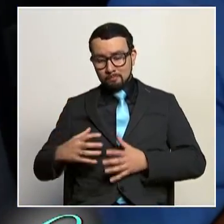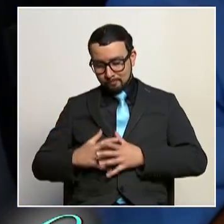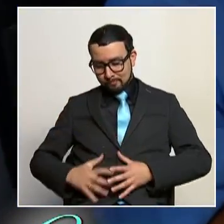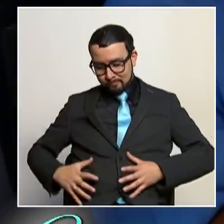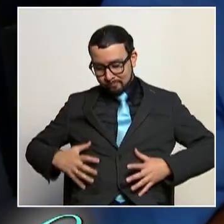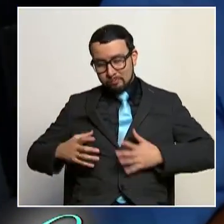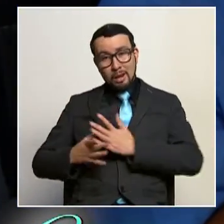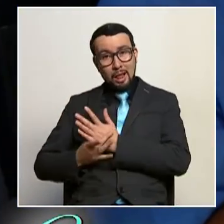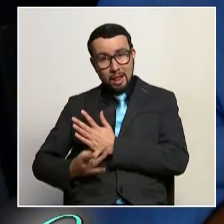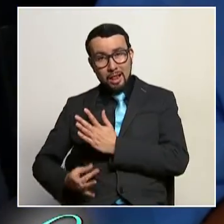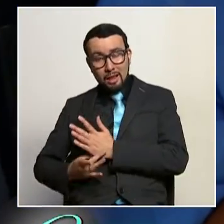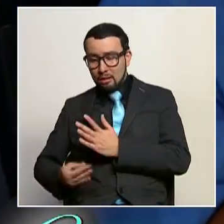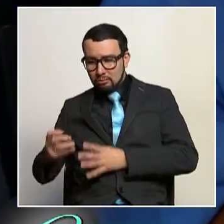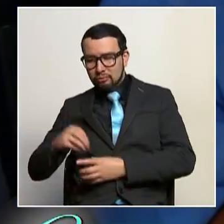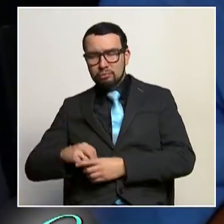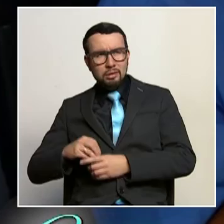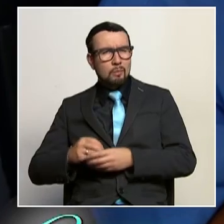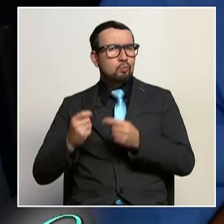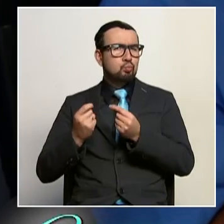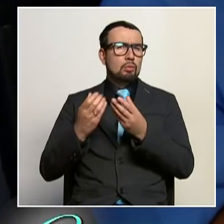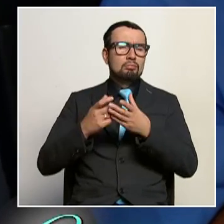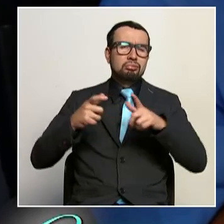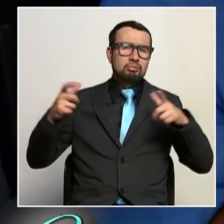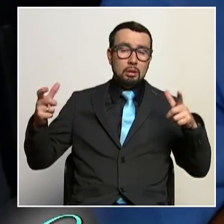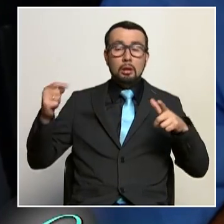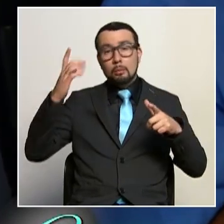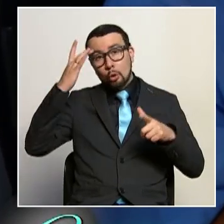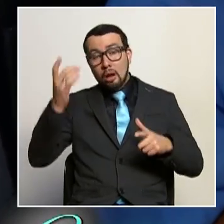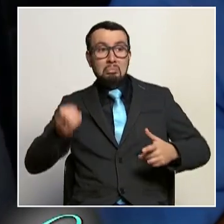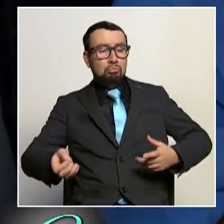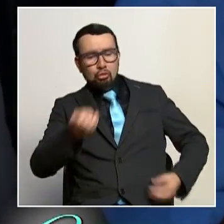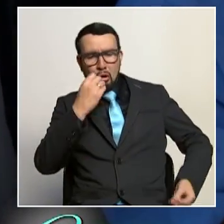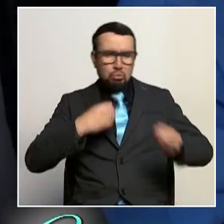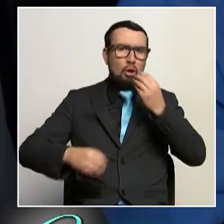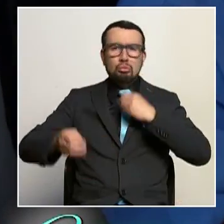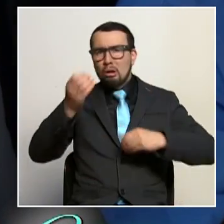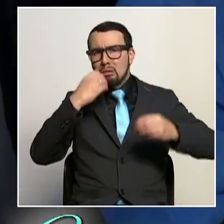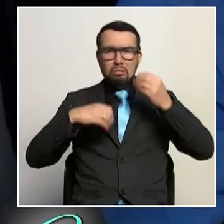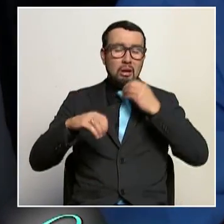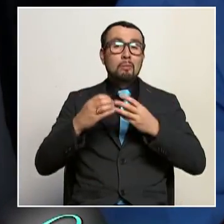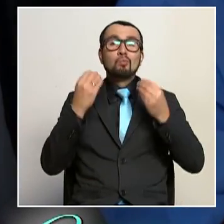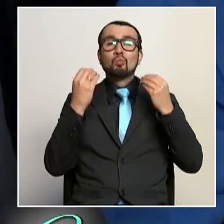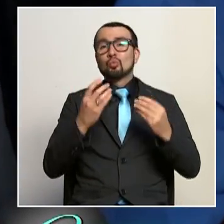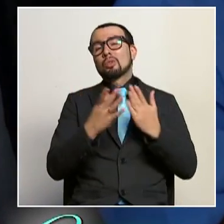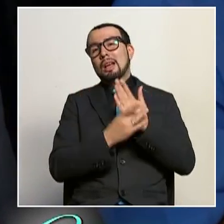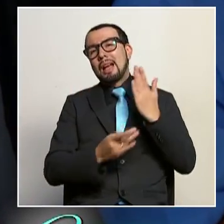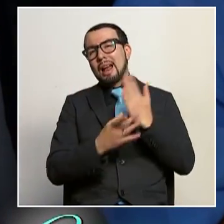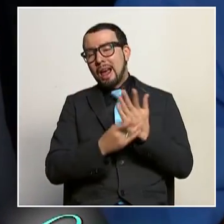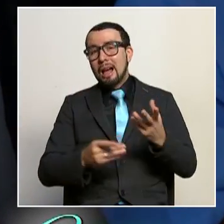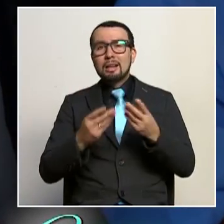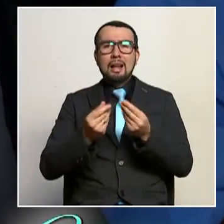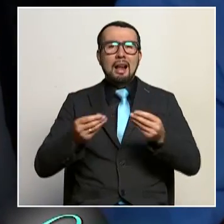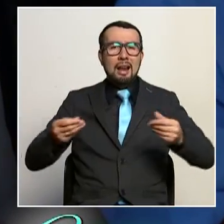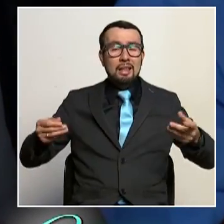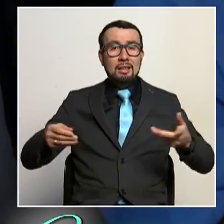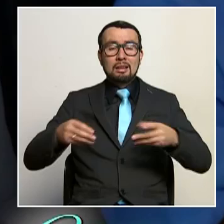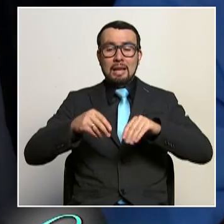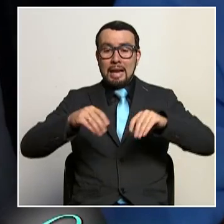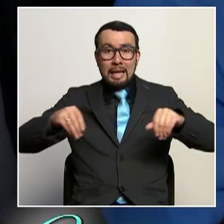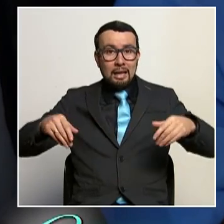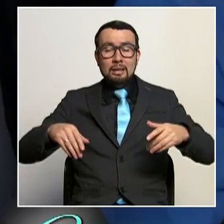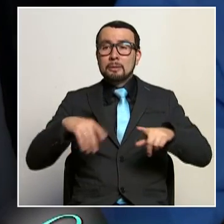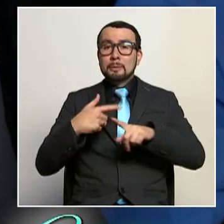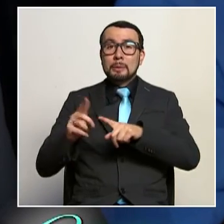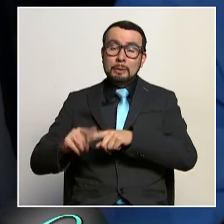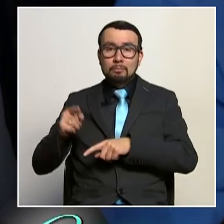aquí en nuestro medio, puesto que la dieta de los colombianos es muy rica en grasas y en harinas. Esto nos hace que